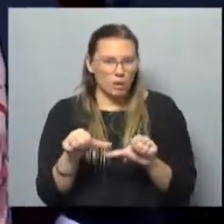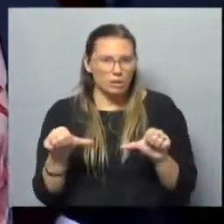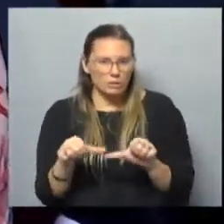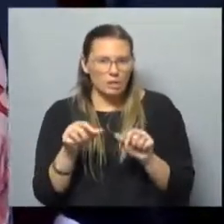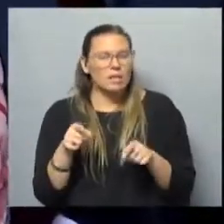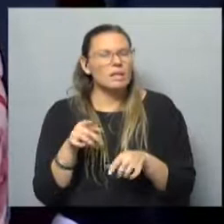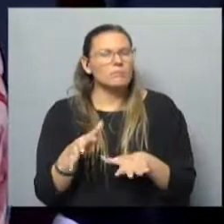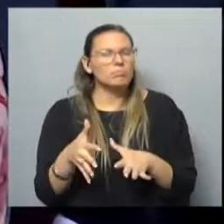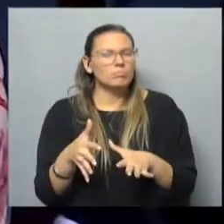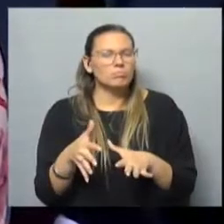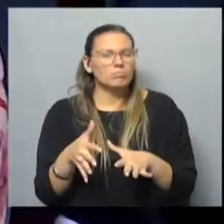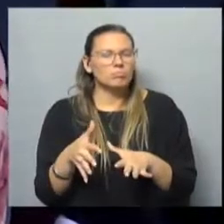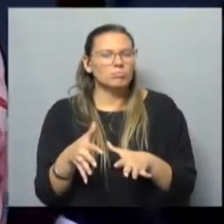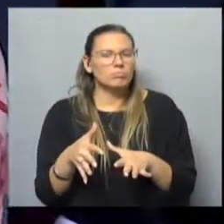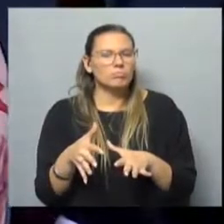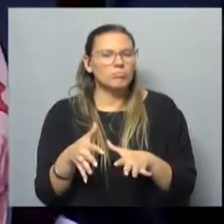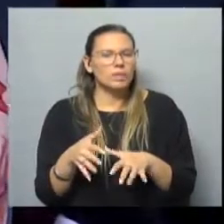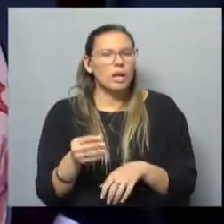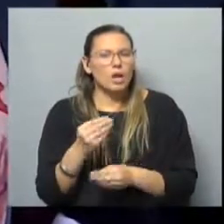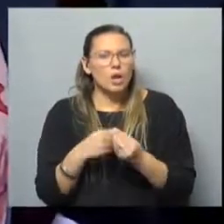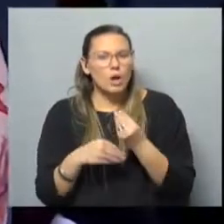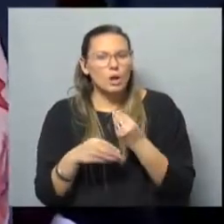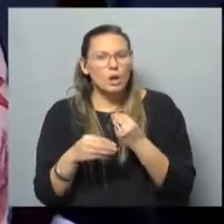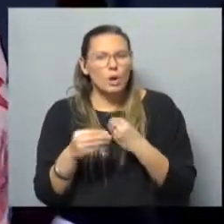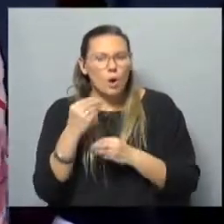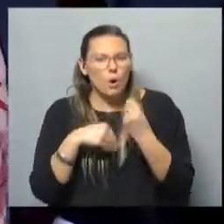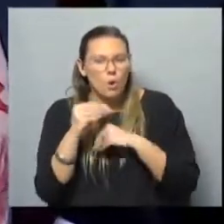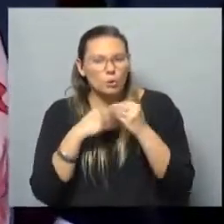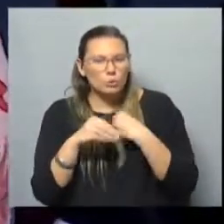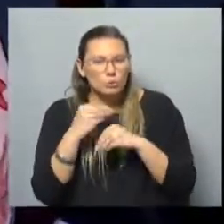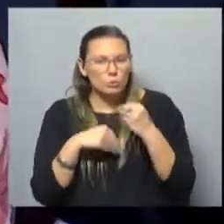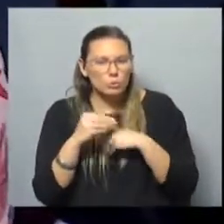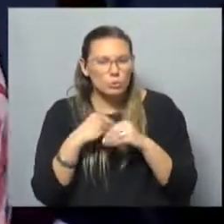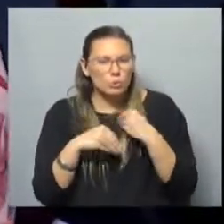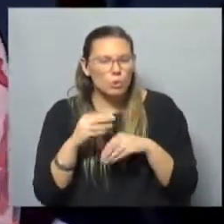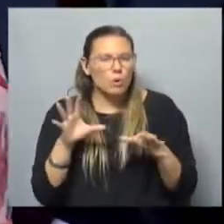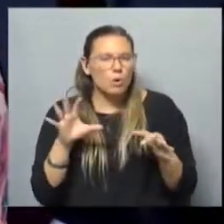ver con esto de el consumo excesivo en unión a